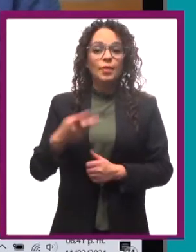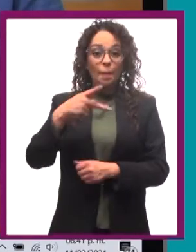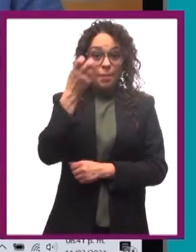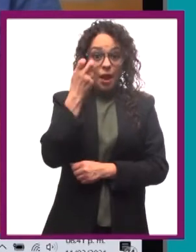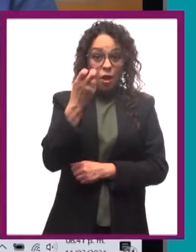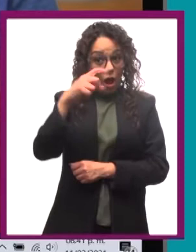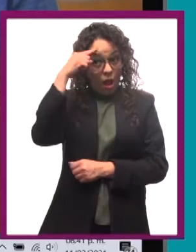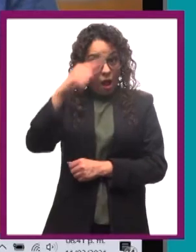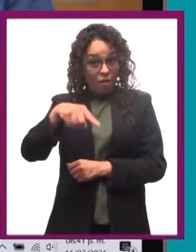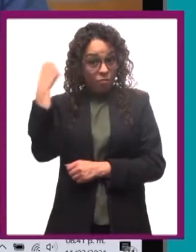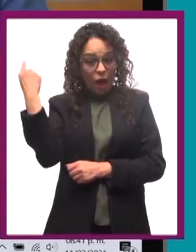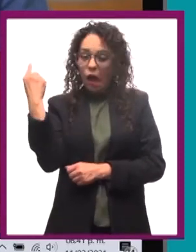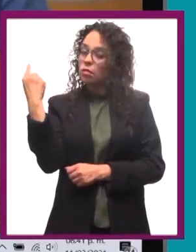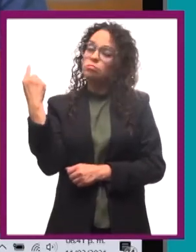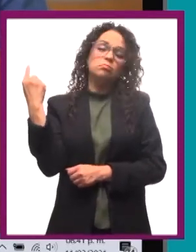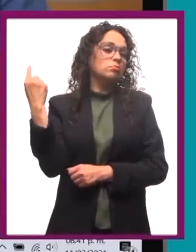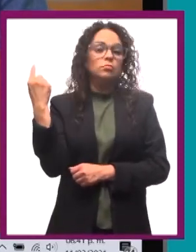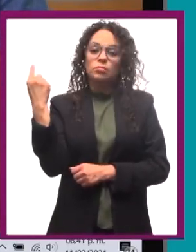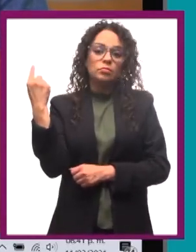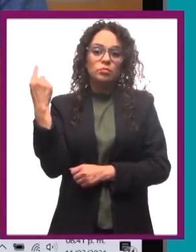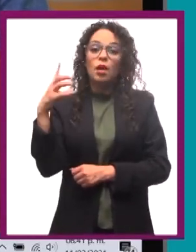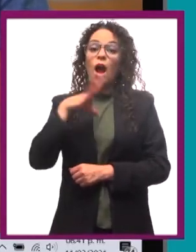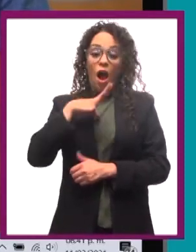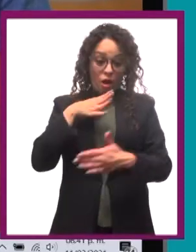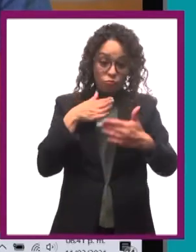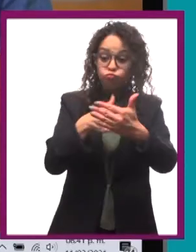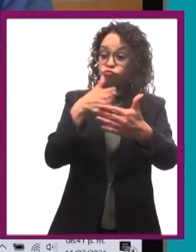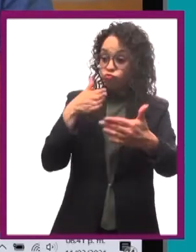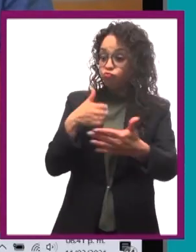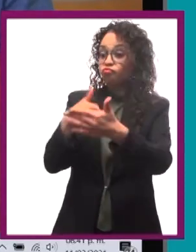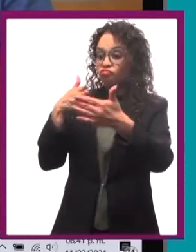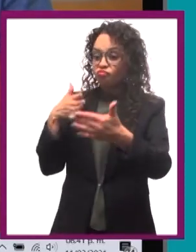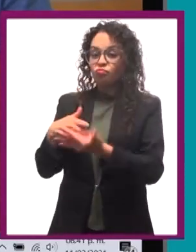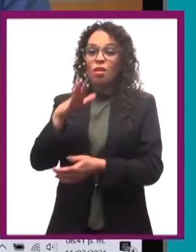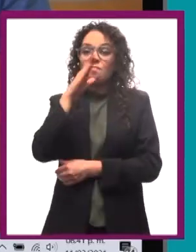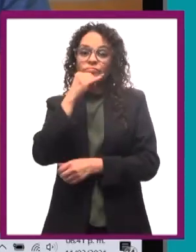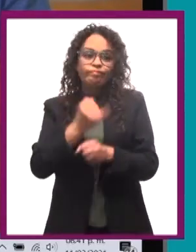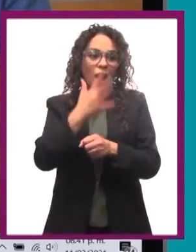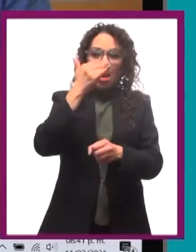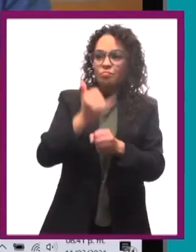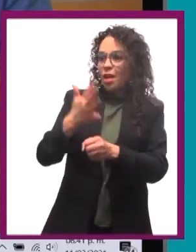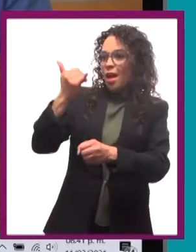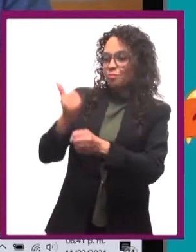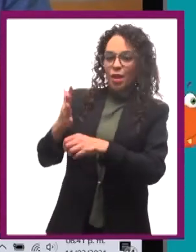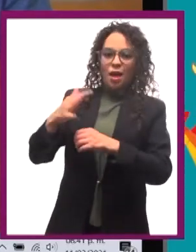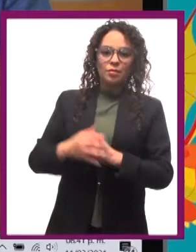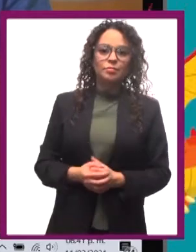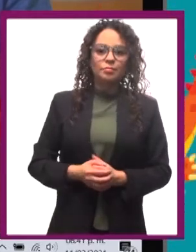tiene. Pero eso no será tan fácil, porque también encontrará obstáculos que se le opongan.